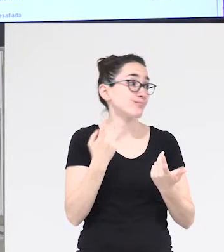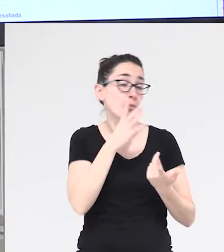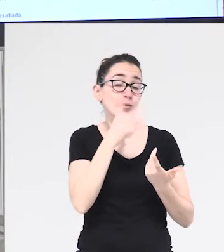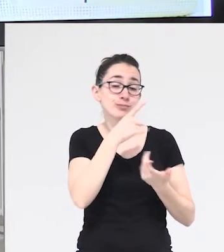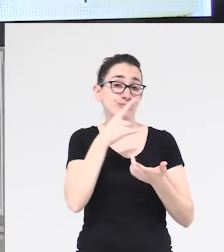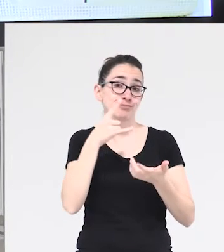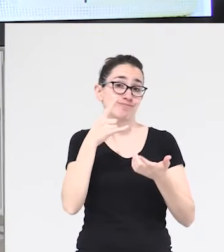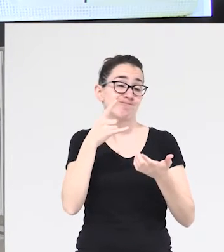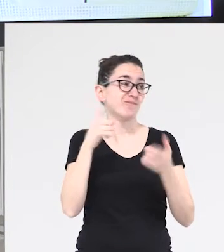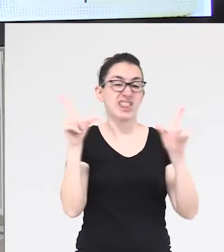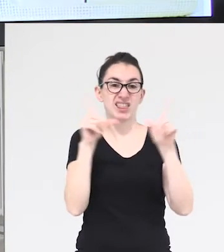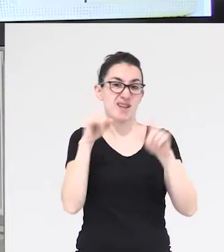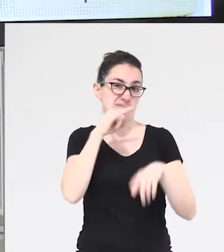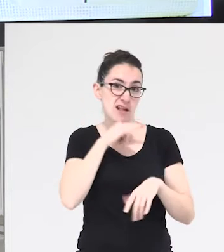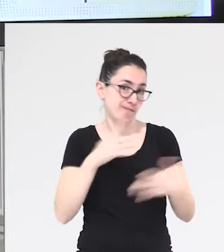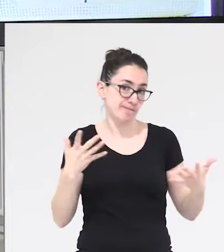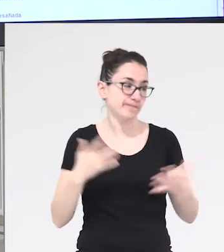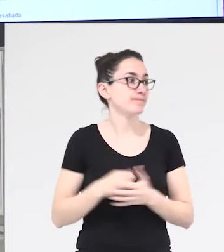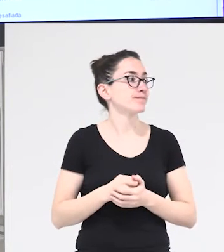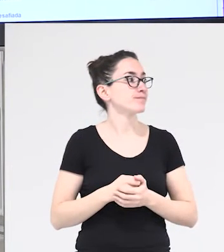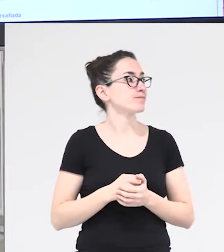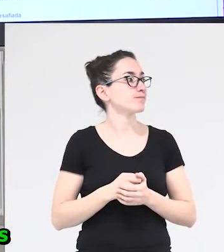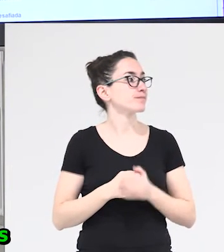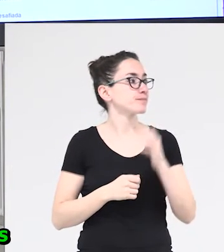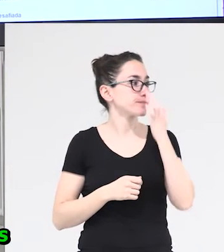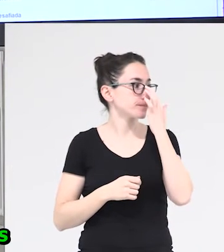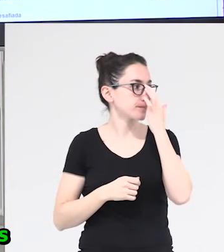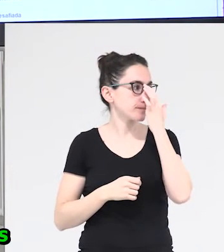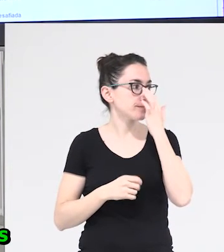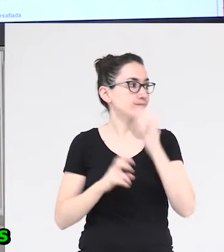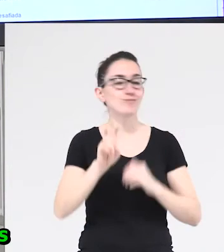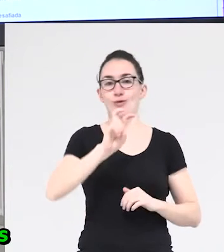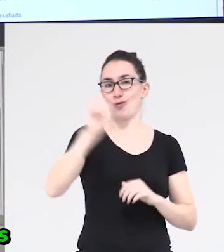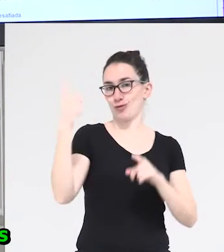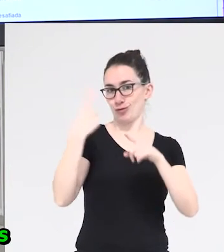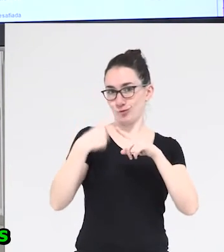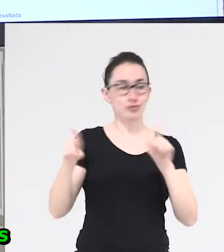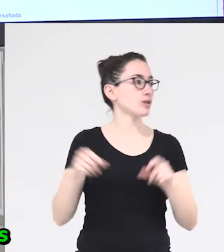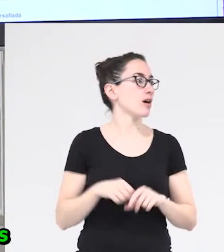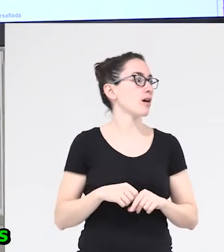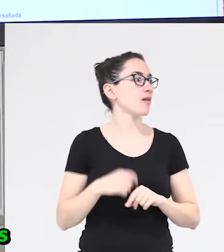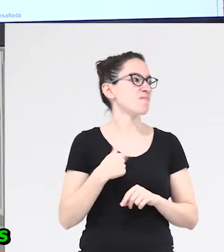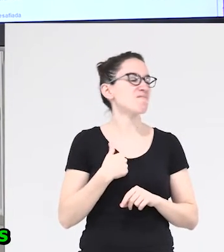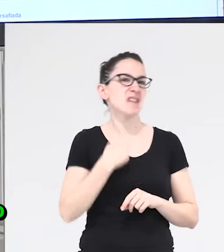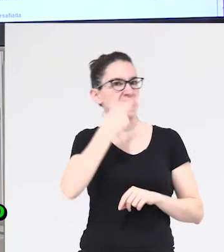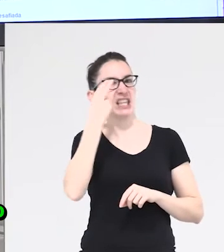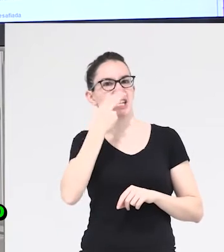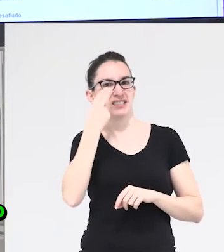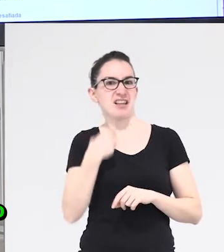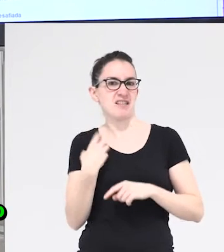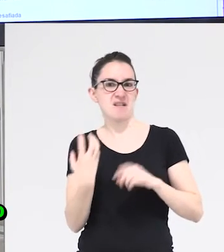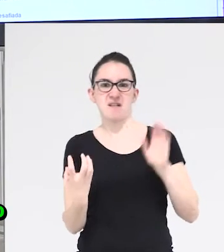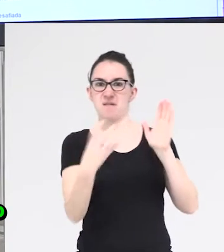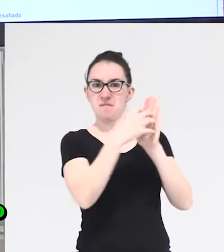por este dispositivo, ¿no? Miren. Otro elemento que me parecía importante compartir con ustedes y me